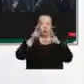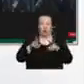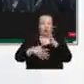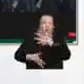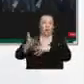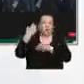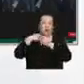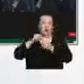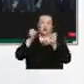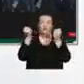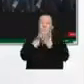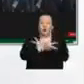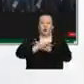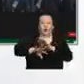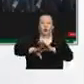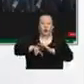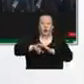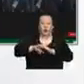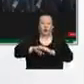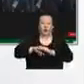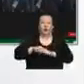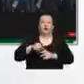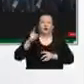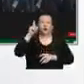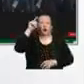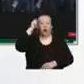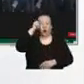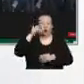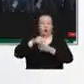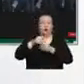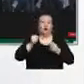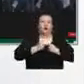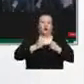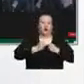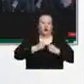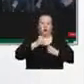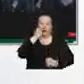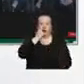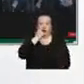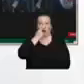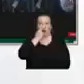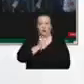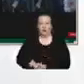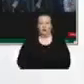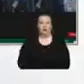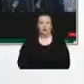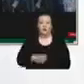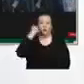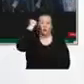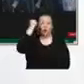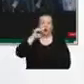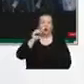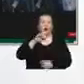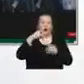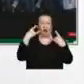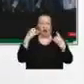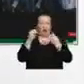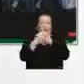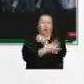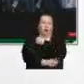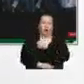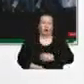peor corrupción es gobernar en función de intereses propios desde el poder tú puedes ser rico o pobre al puede